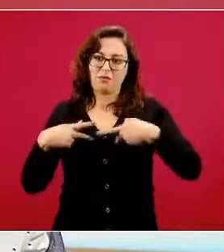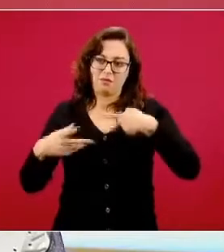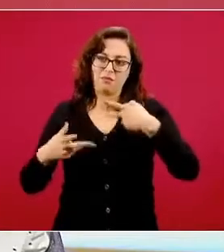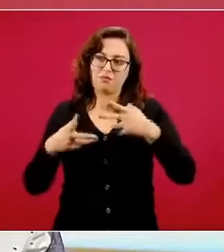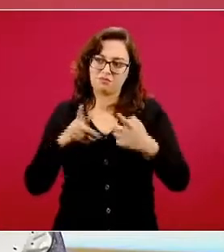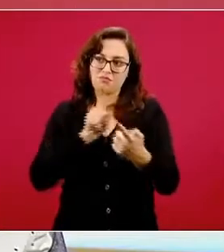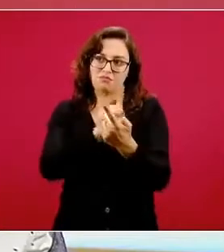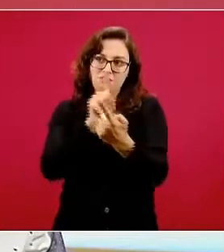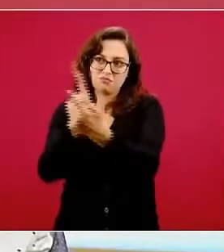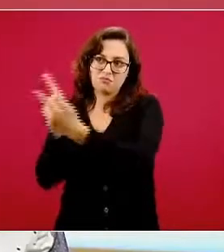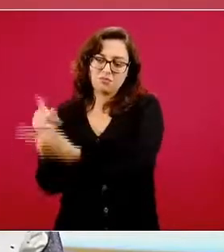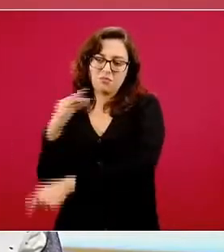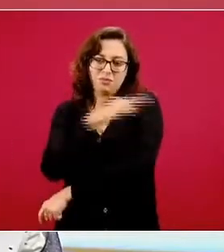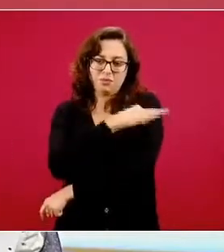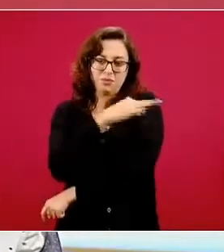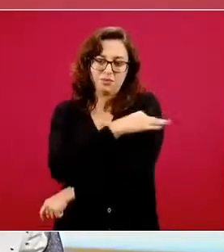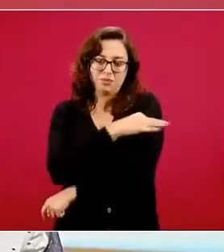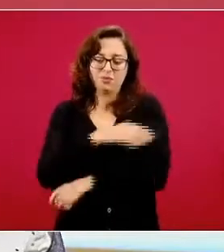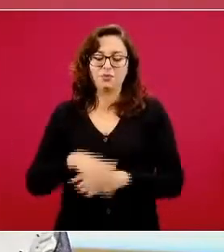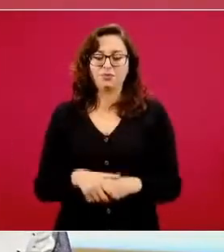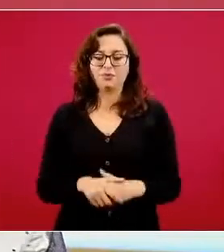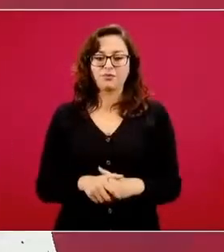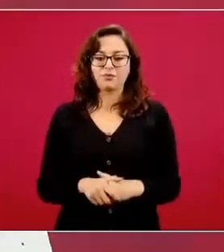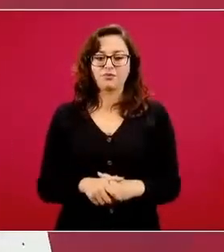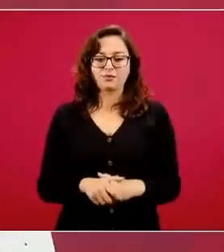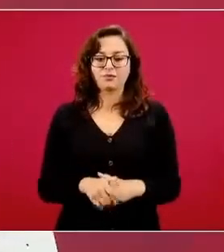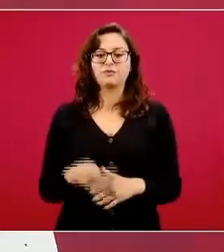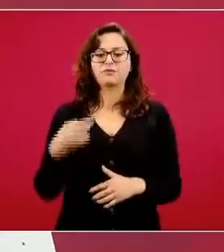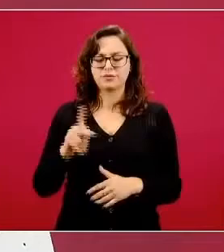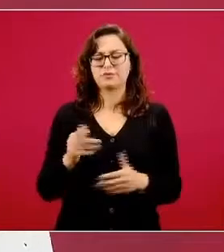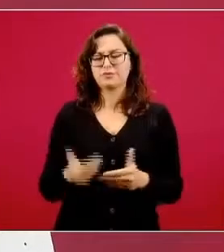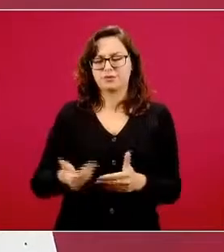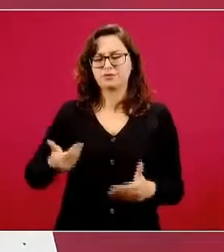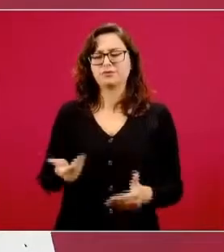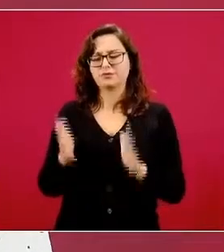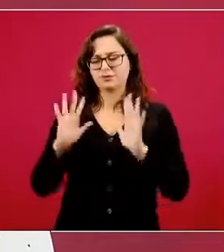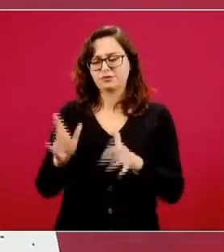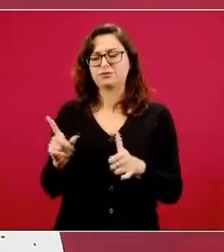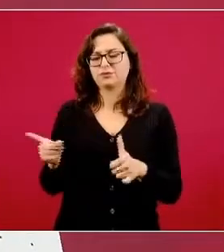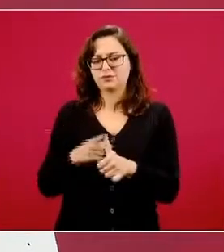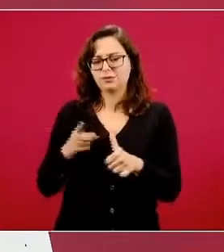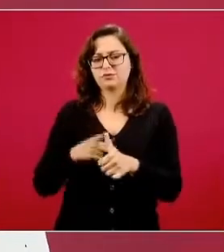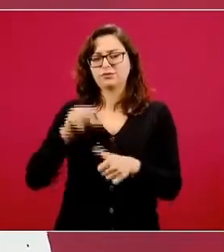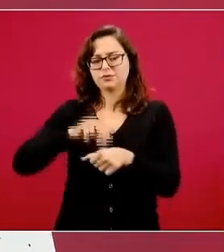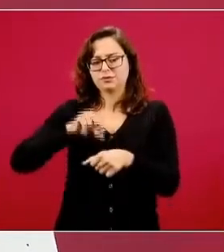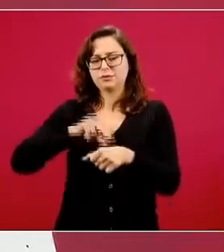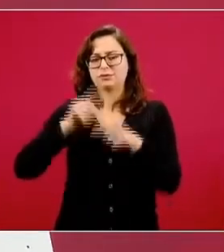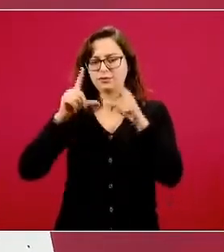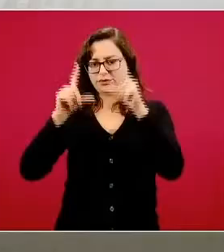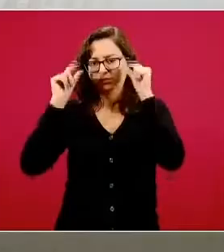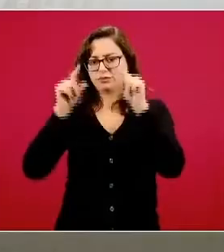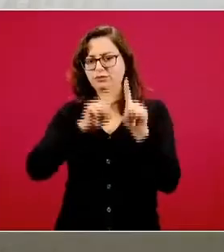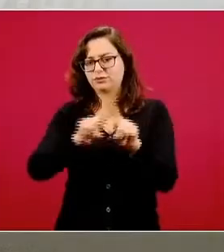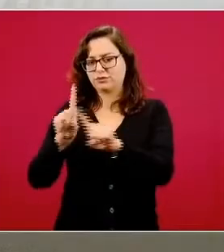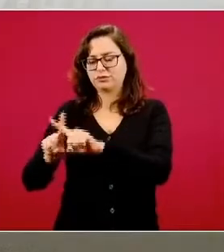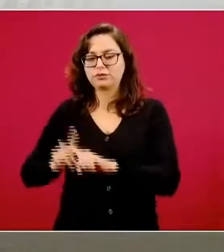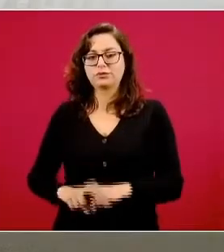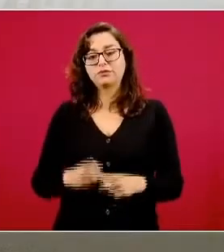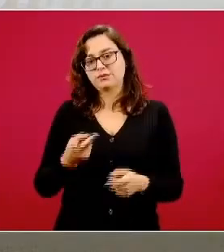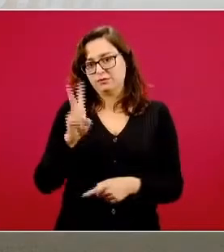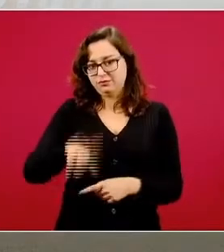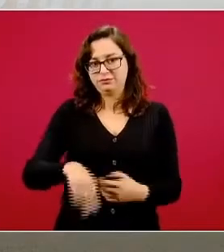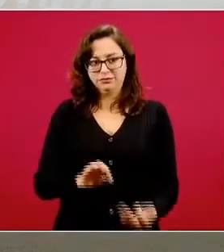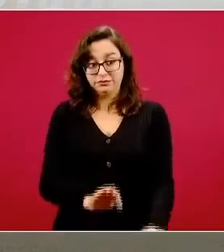jornada de vacunación para toda la población, pero ya se había empezado también a proteger al personal de salud que está ahí en